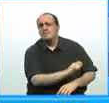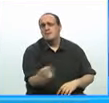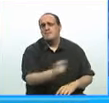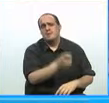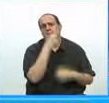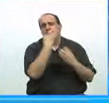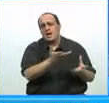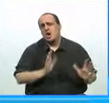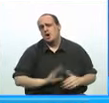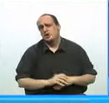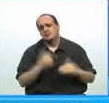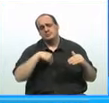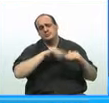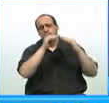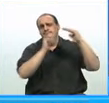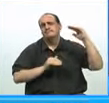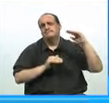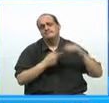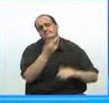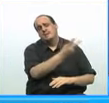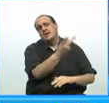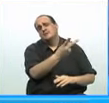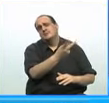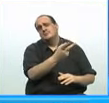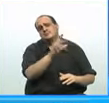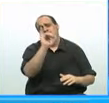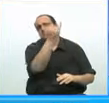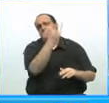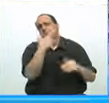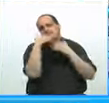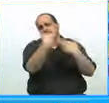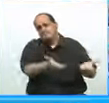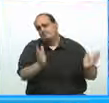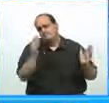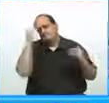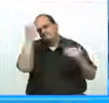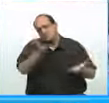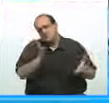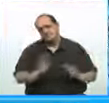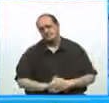son merecidos finalistas.